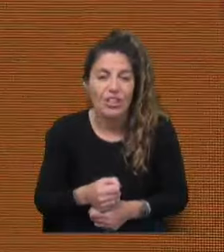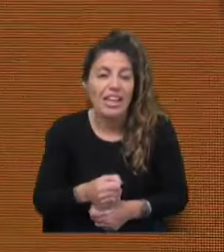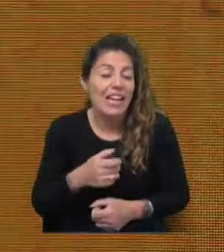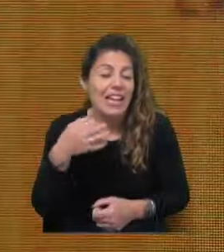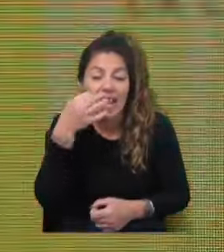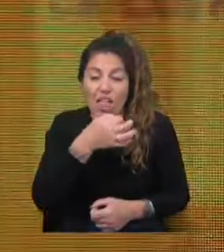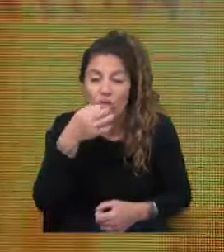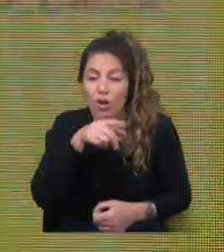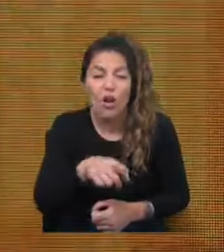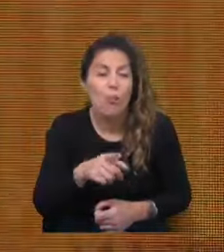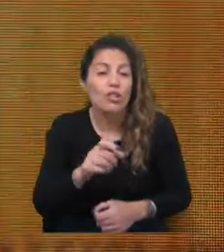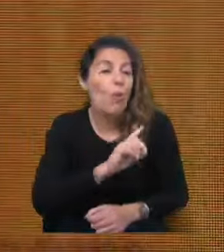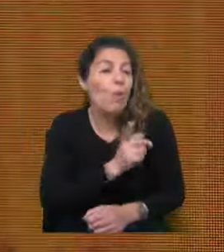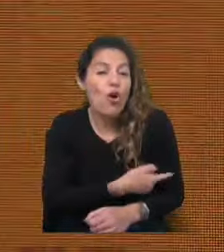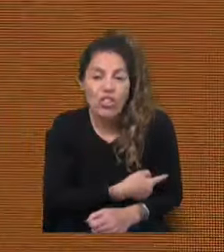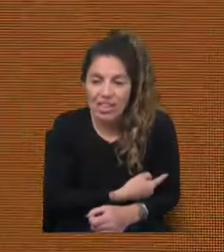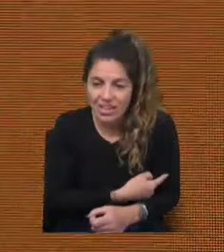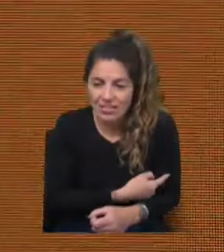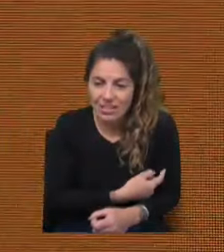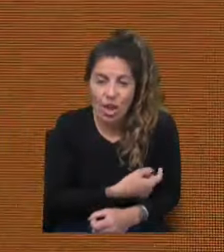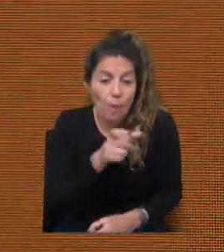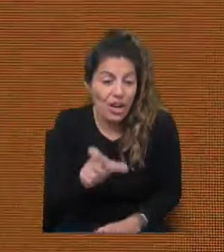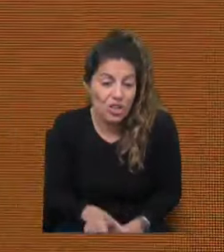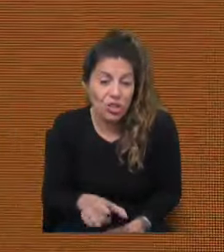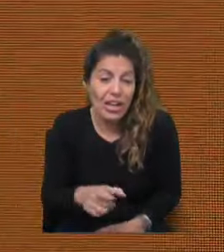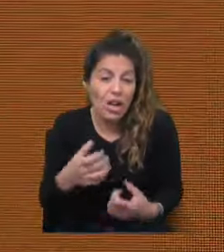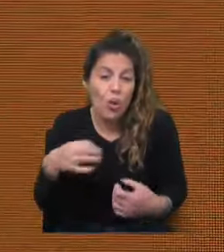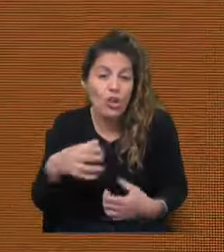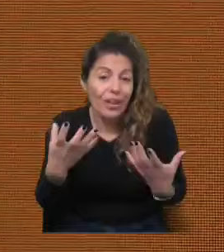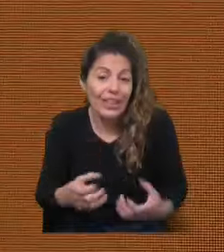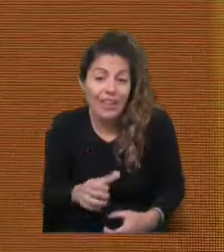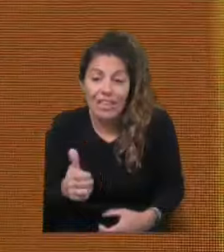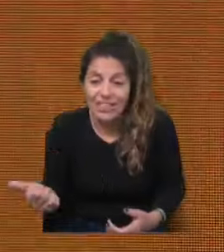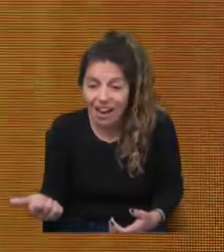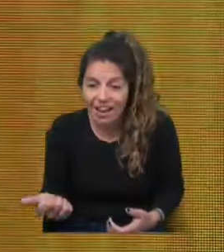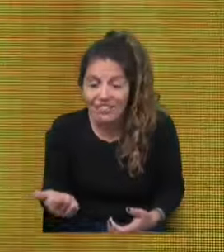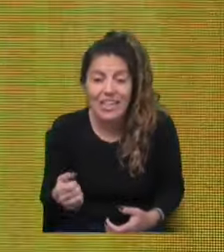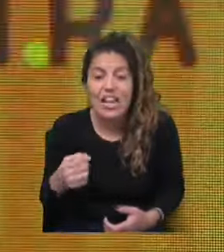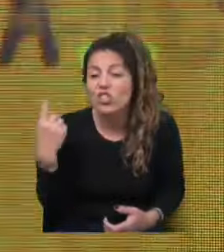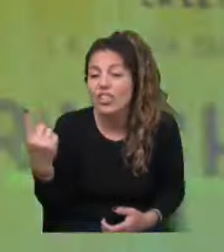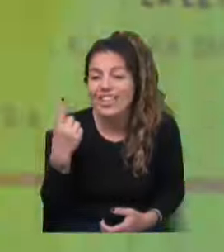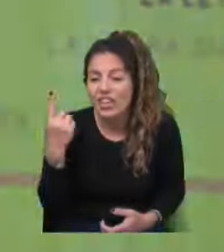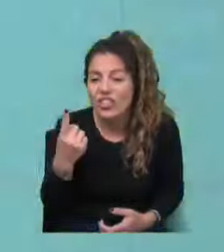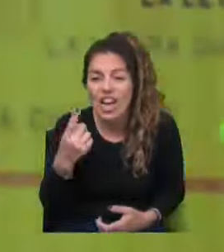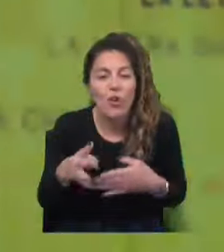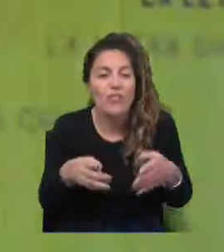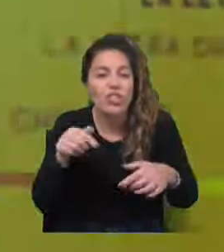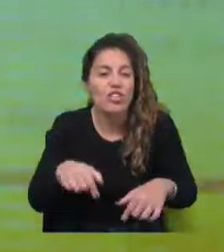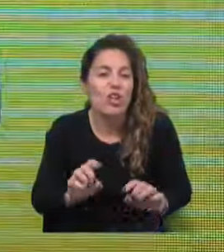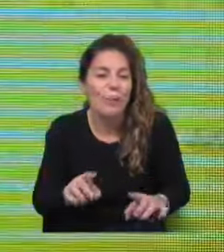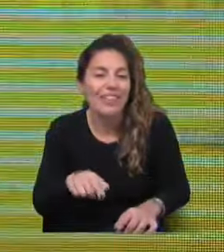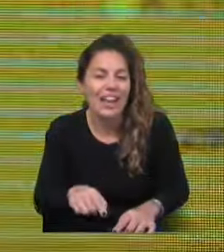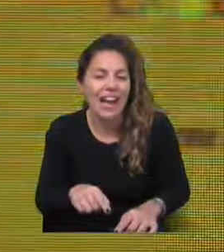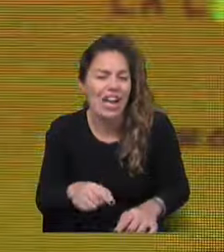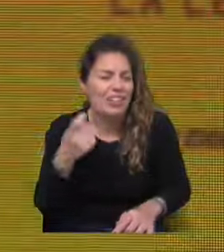narcotráfico como, y a estos poderes como gente que en realidad lo único que quiere es tener ventajas. Y que no, son transnacionales. Claro, que no es un tema ni ideológico ni partidario,